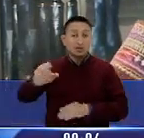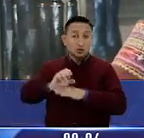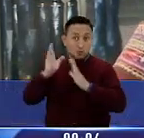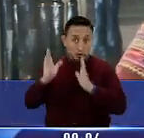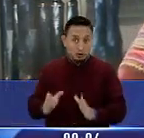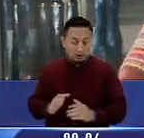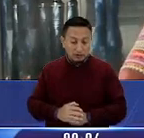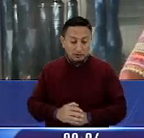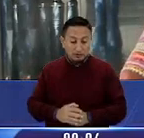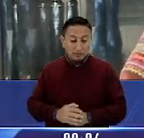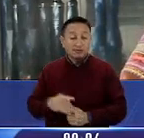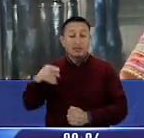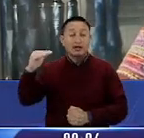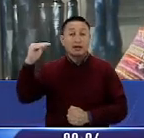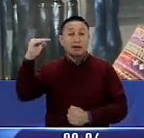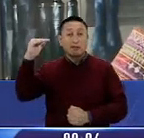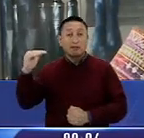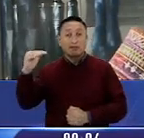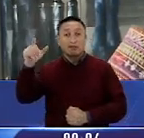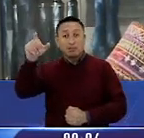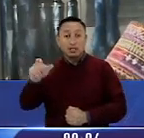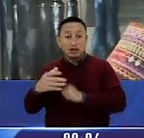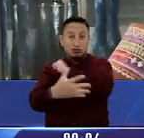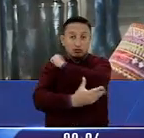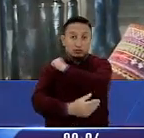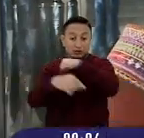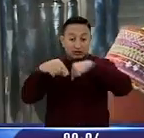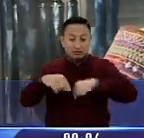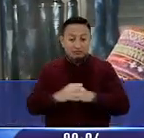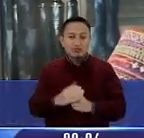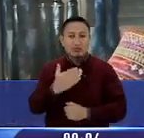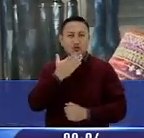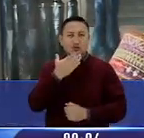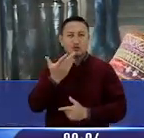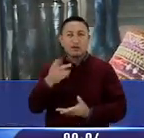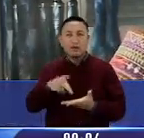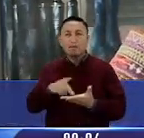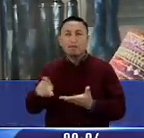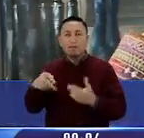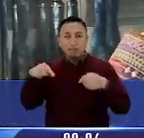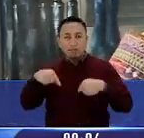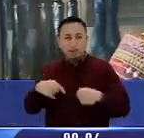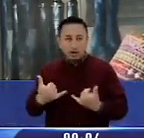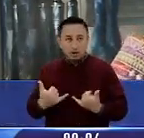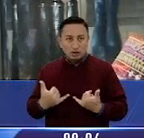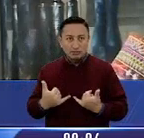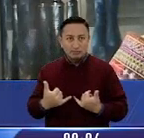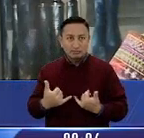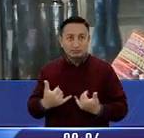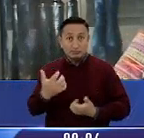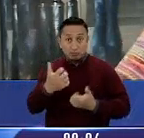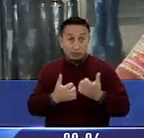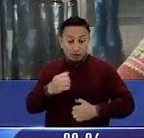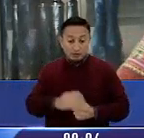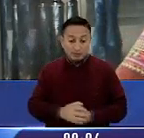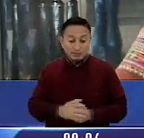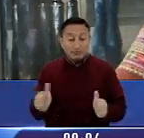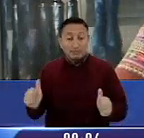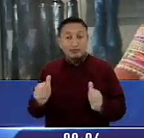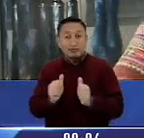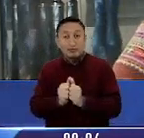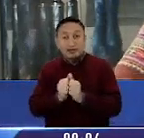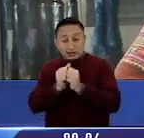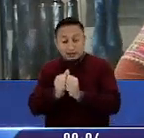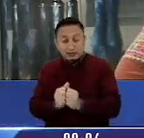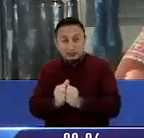porque la clase media para abajo no tiene cómo sostenerse en esta situación crítica. Acompañada todavía